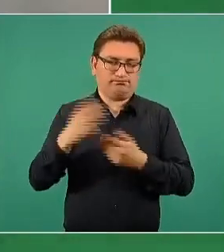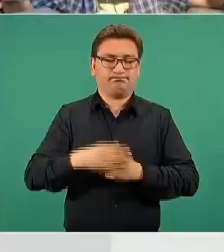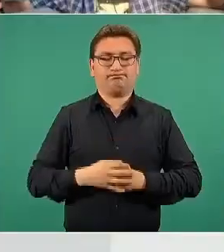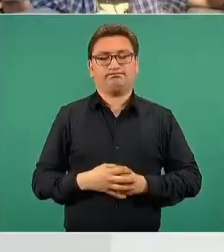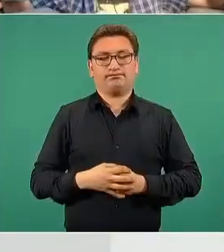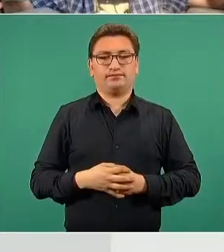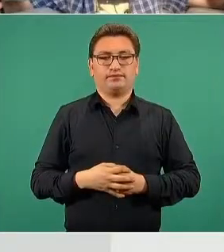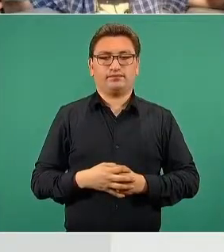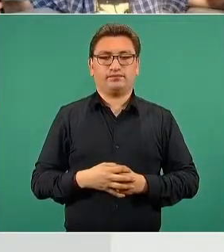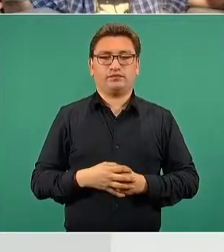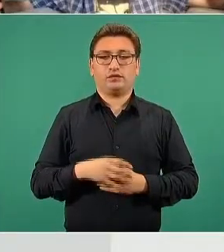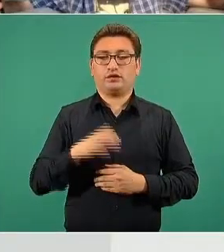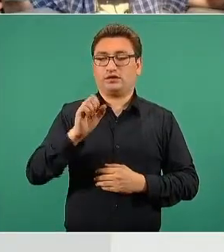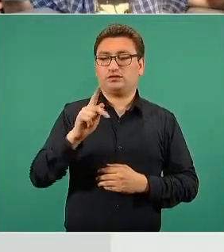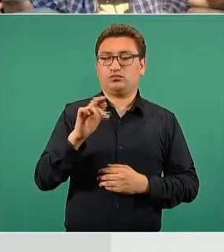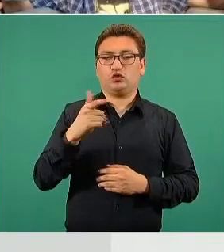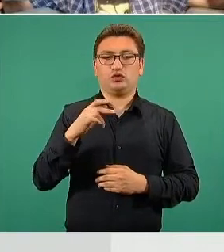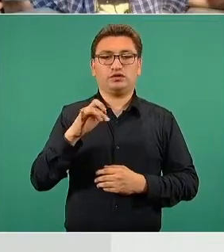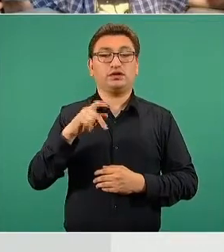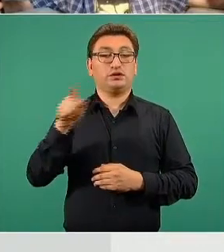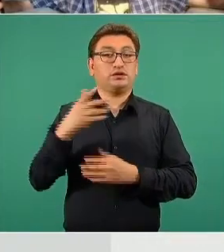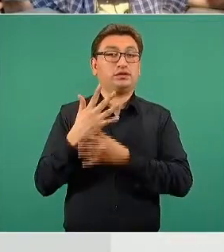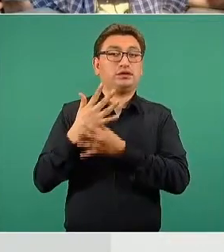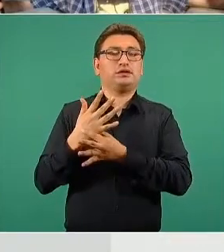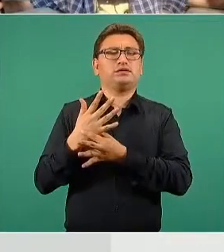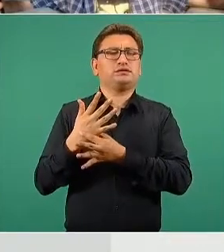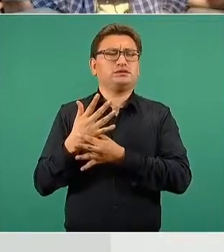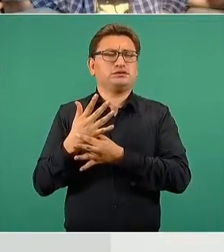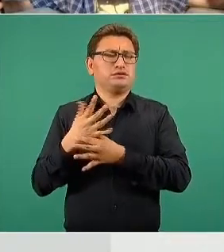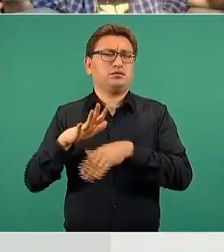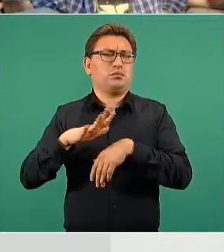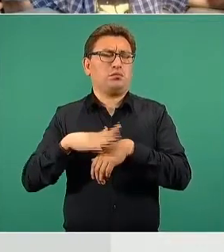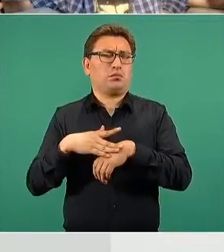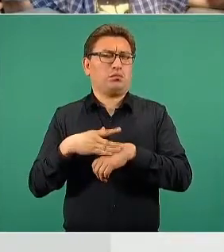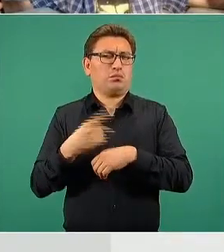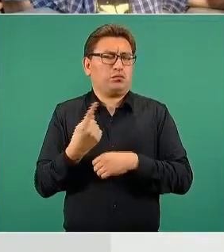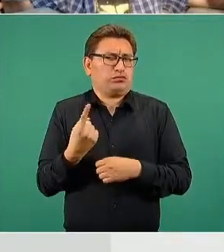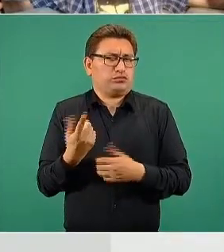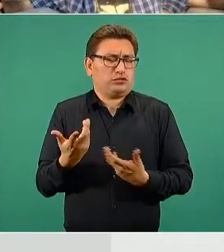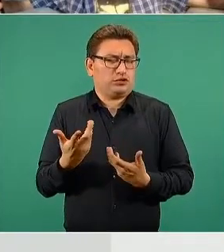Karina. En el caso de Sputnik, ¿cuál es el argumento que les dan?